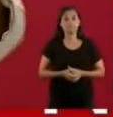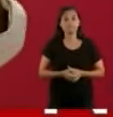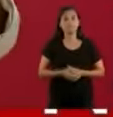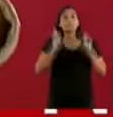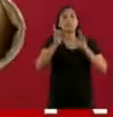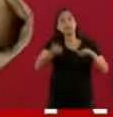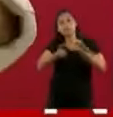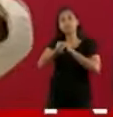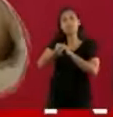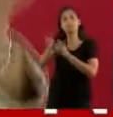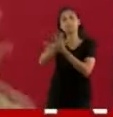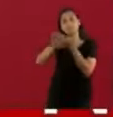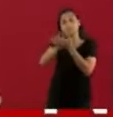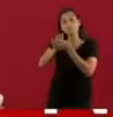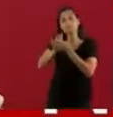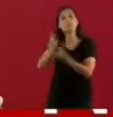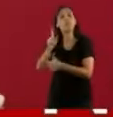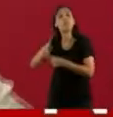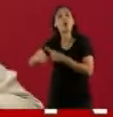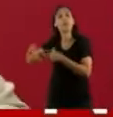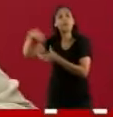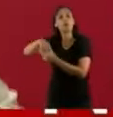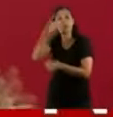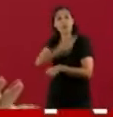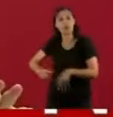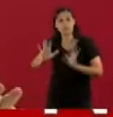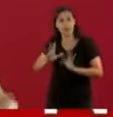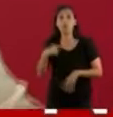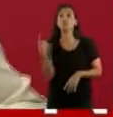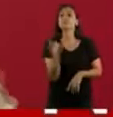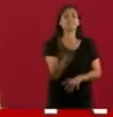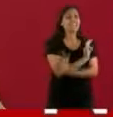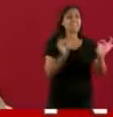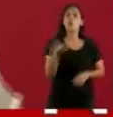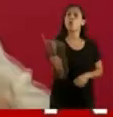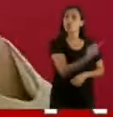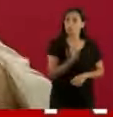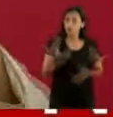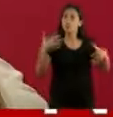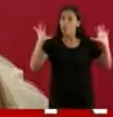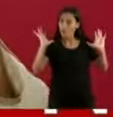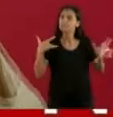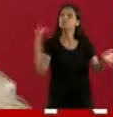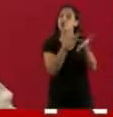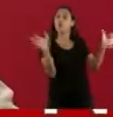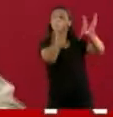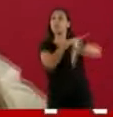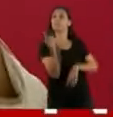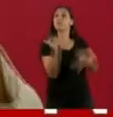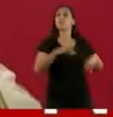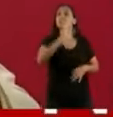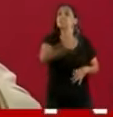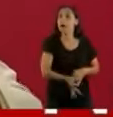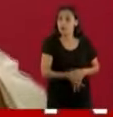para comprar funcionarios de cualquier nivel del Estado. Ninguno de nosotros está exento. Todos tenemos que